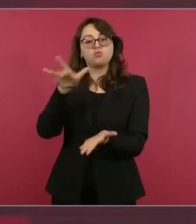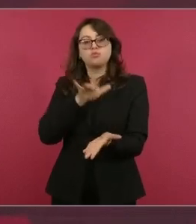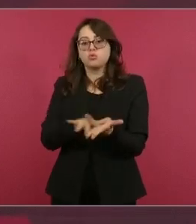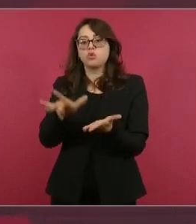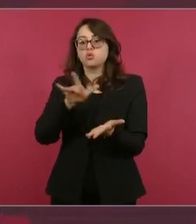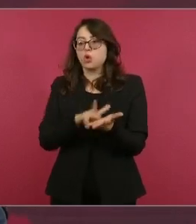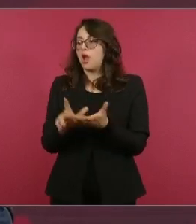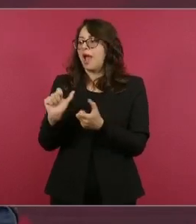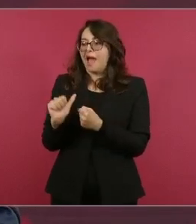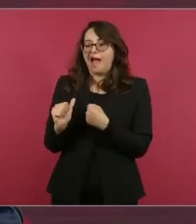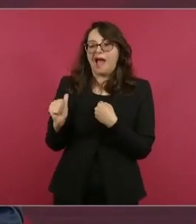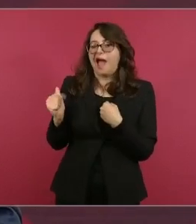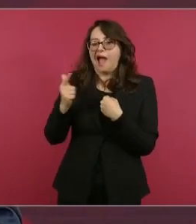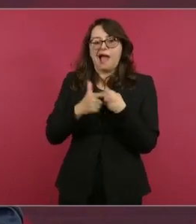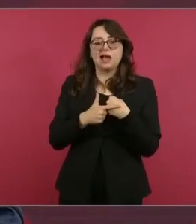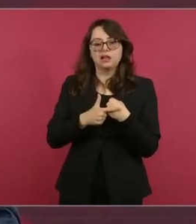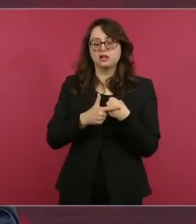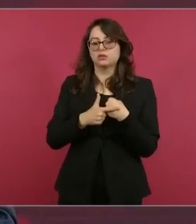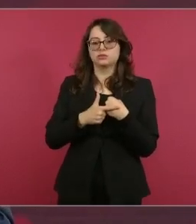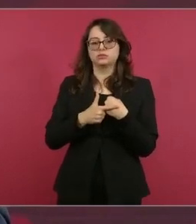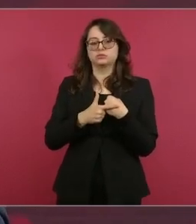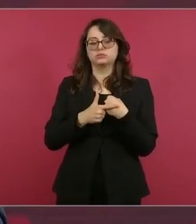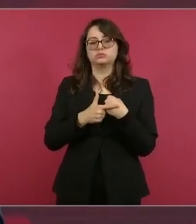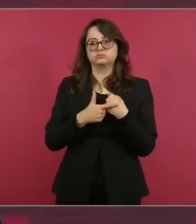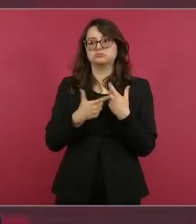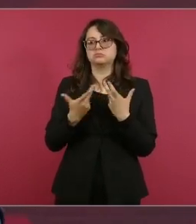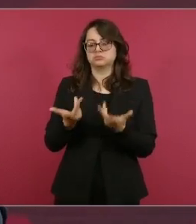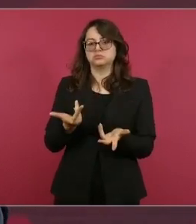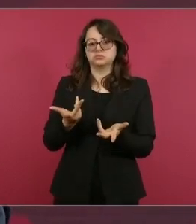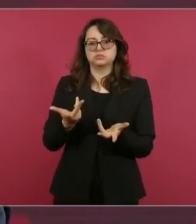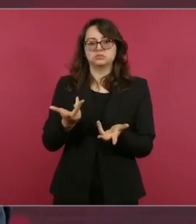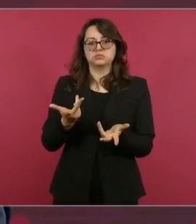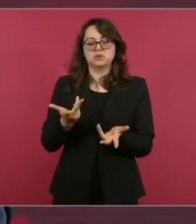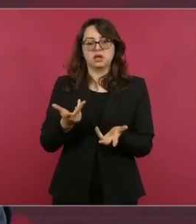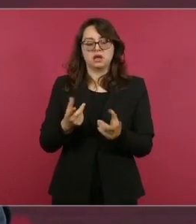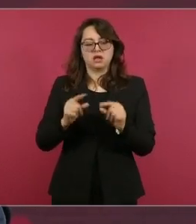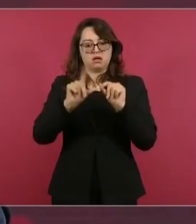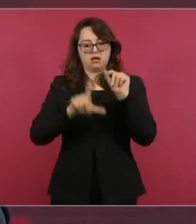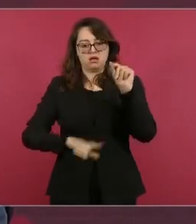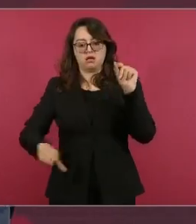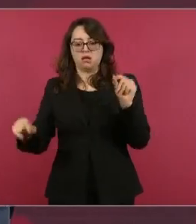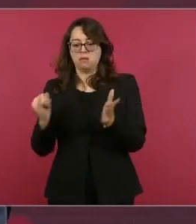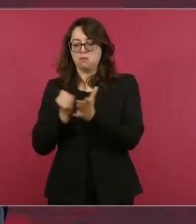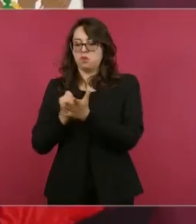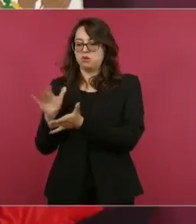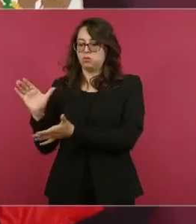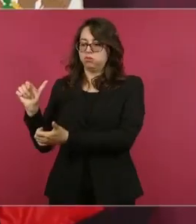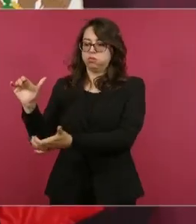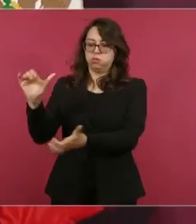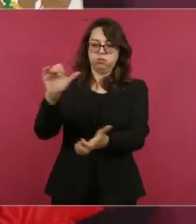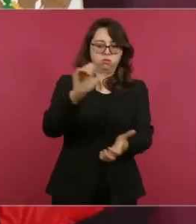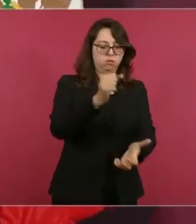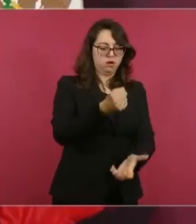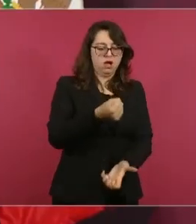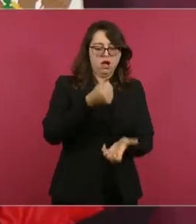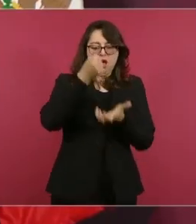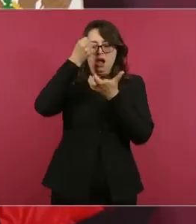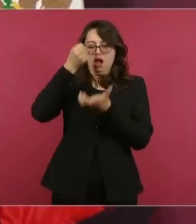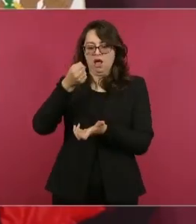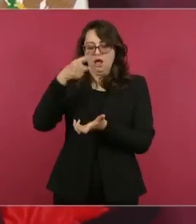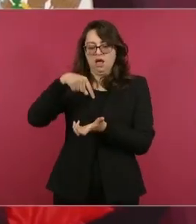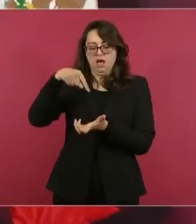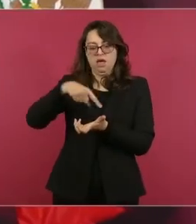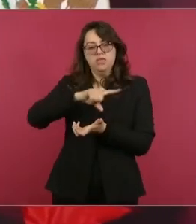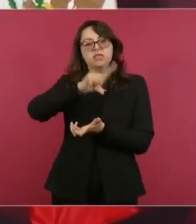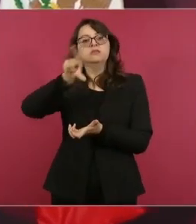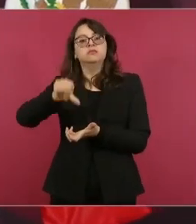pequeña porción del presupuesto, hablando de cómo se distribuye el dinero del pueblo, les llega, ¿sí?